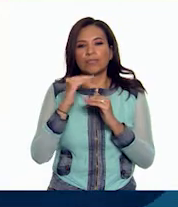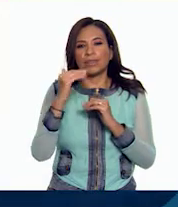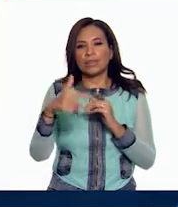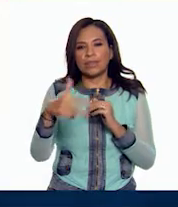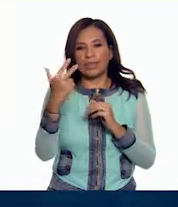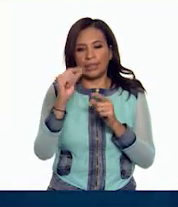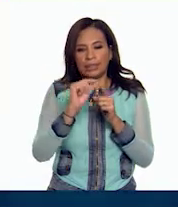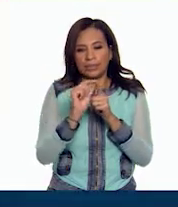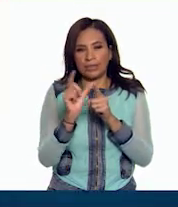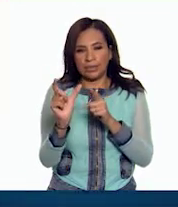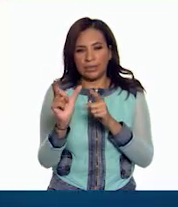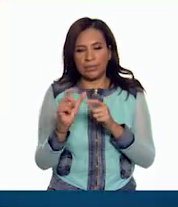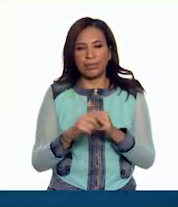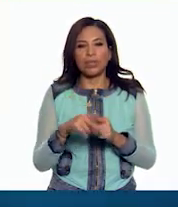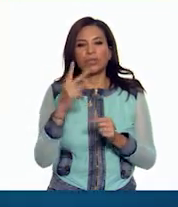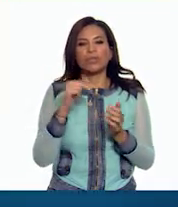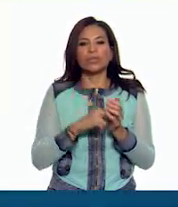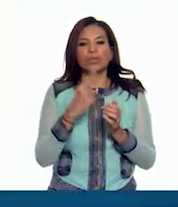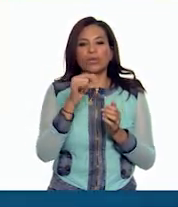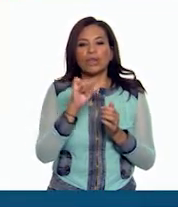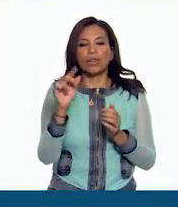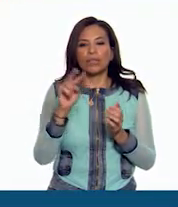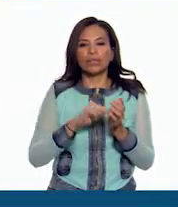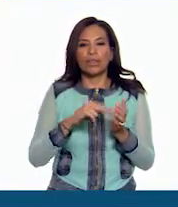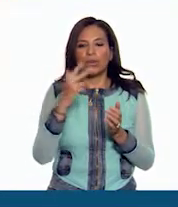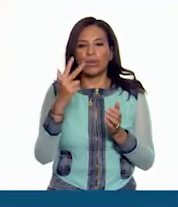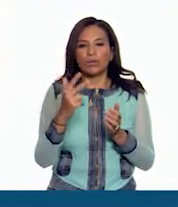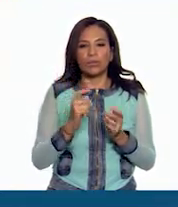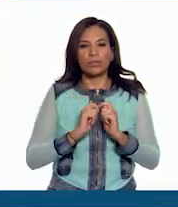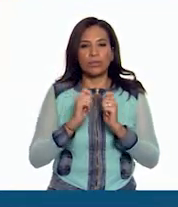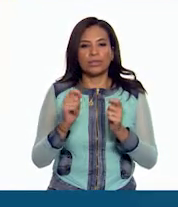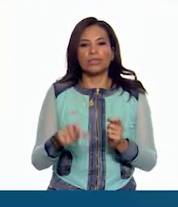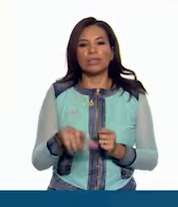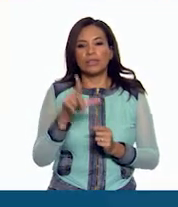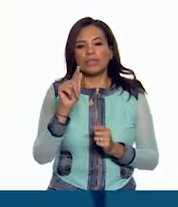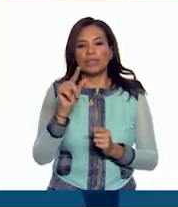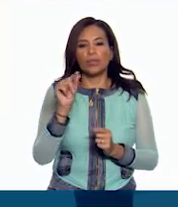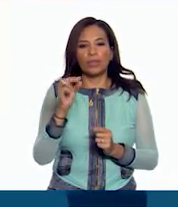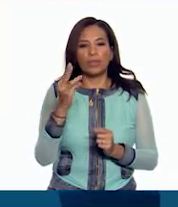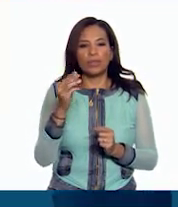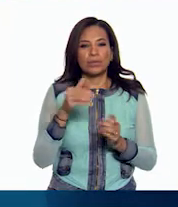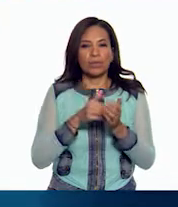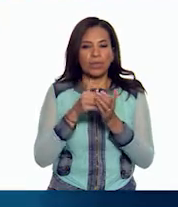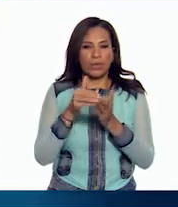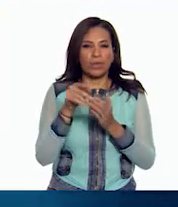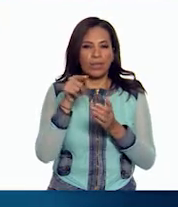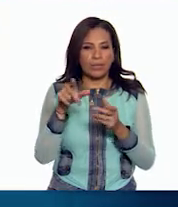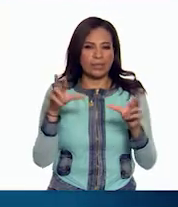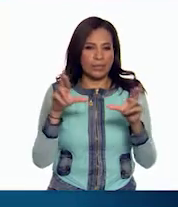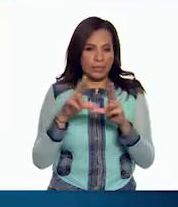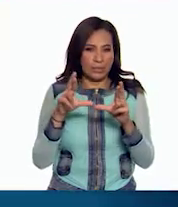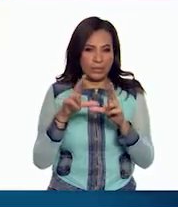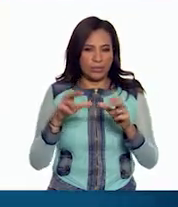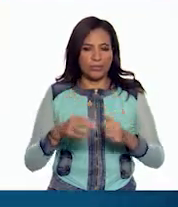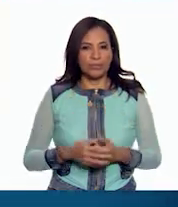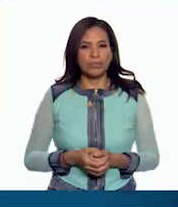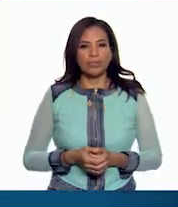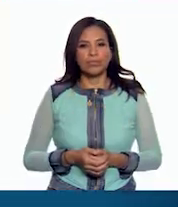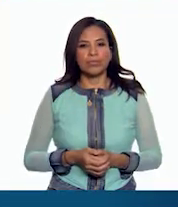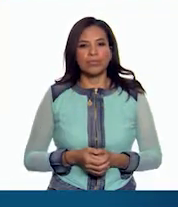a 13 dígitos. Entre 2001 y 2008, se entregaron 70.3 millones de estas credenciales.